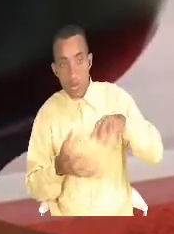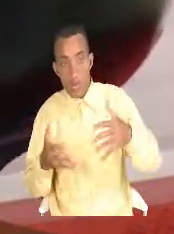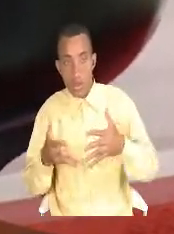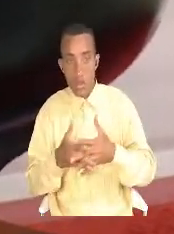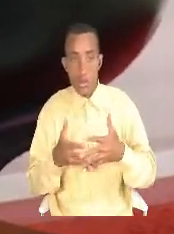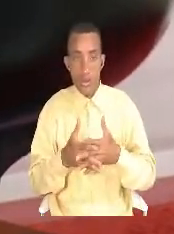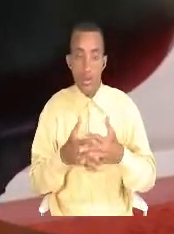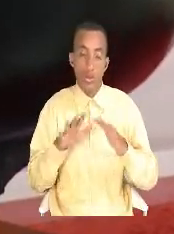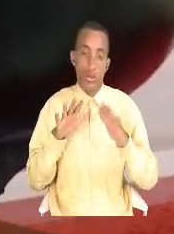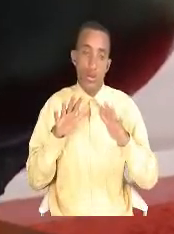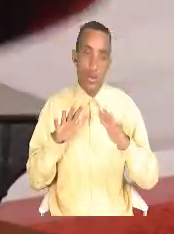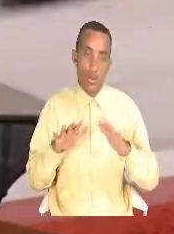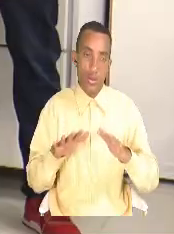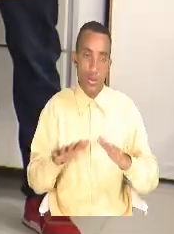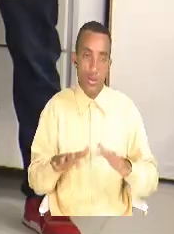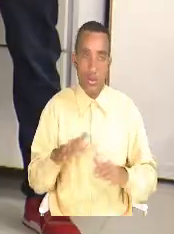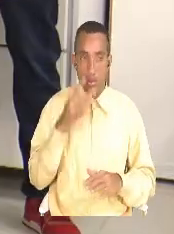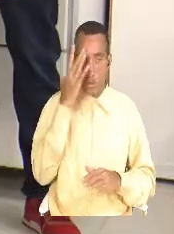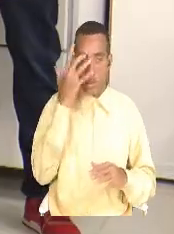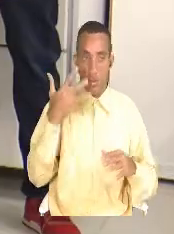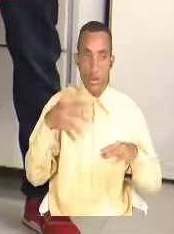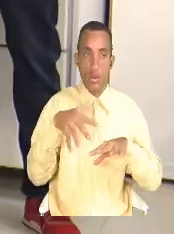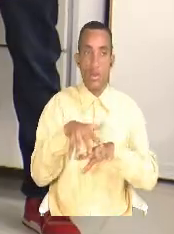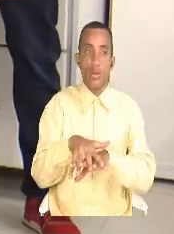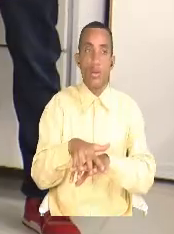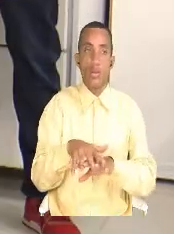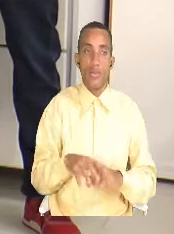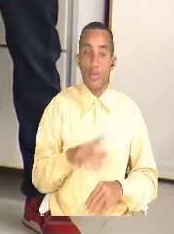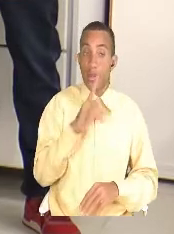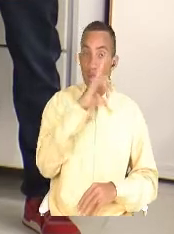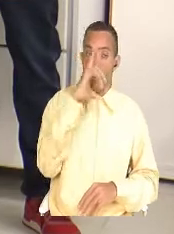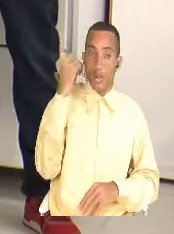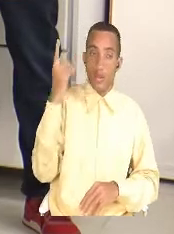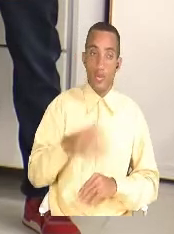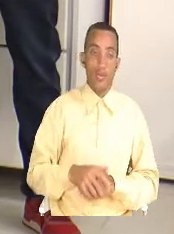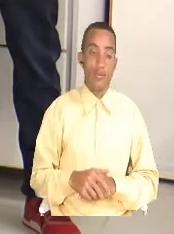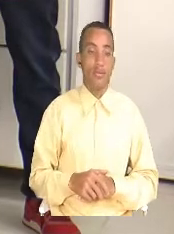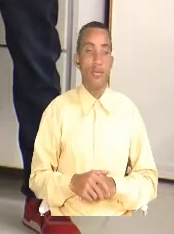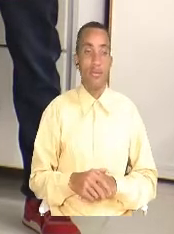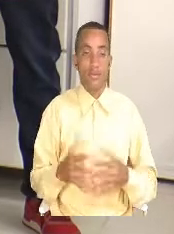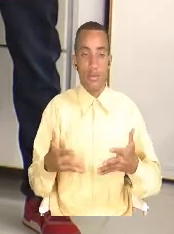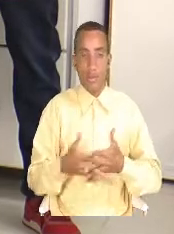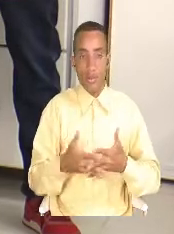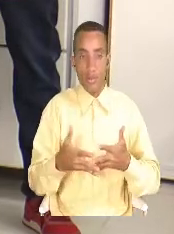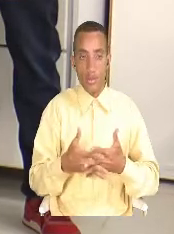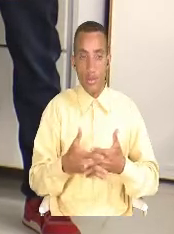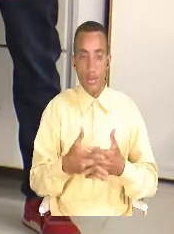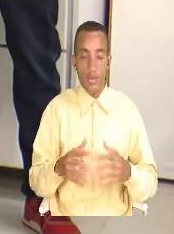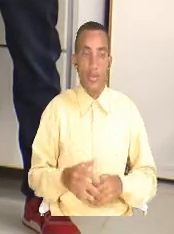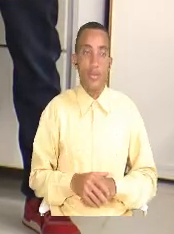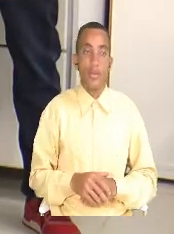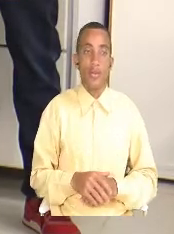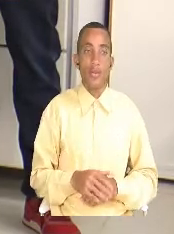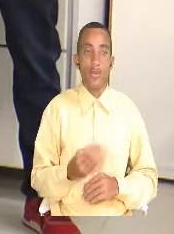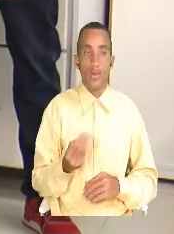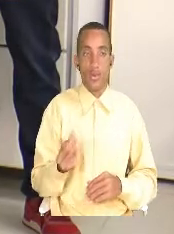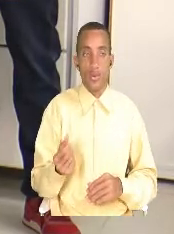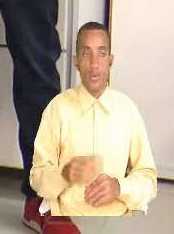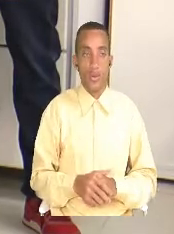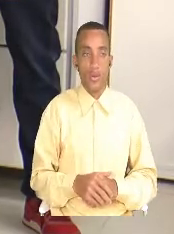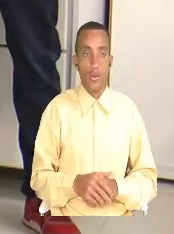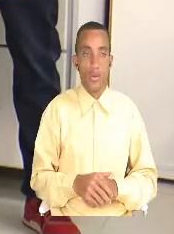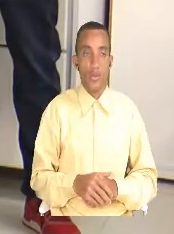poquito porque tiene que adaptarlo el arroz, que es blanco, ¿no? Ya. Entonces va a quedar un poquito más suave, pero está